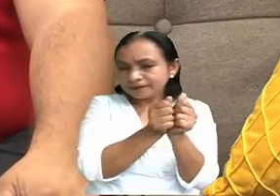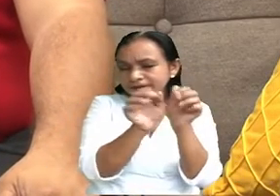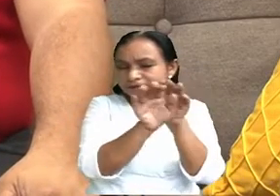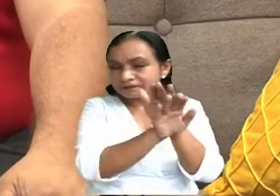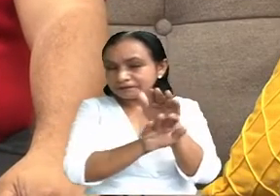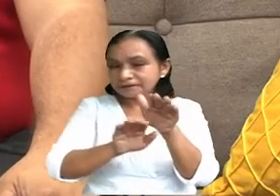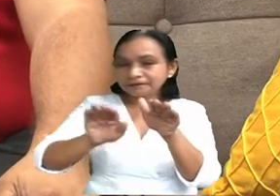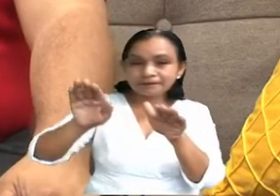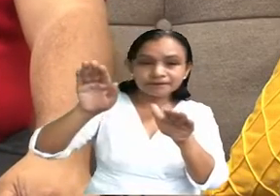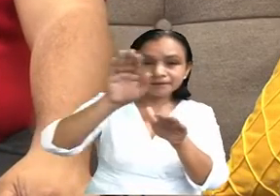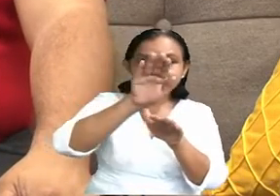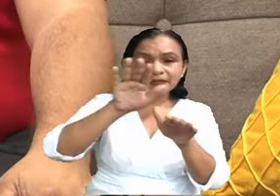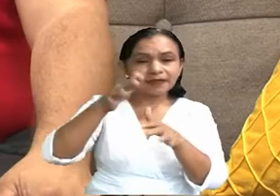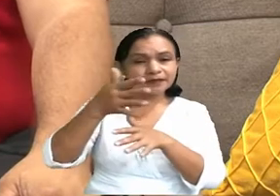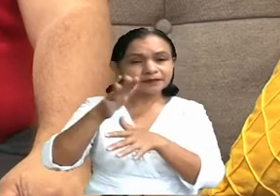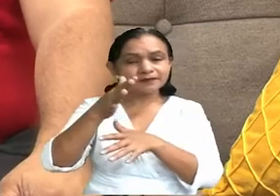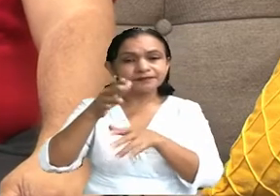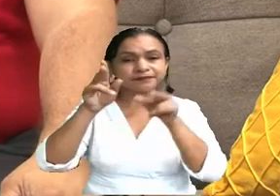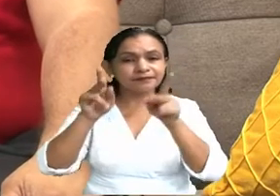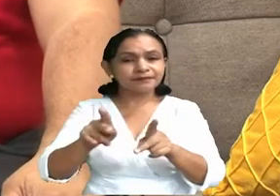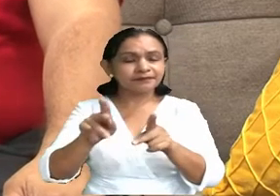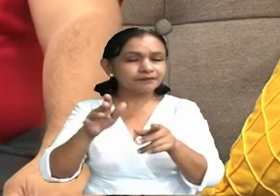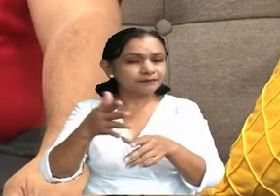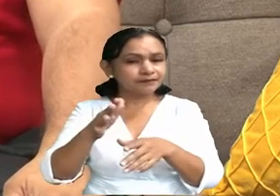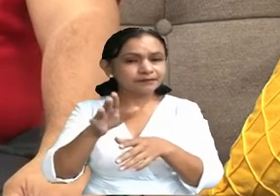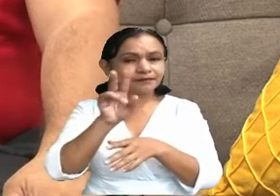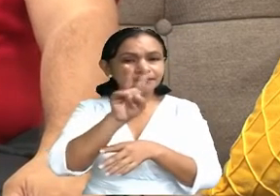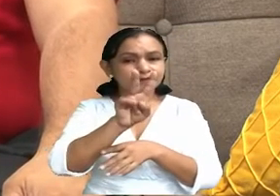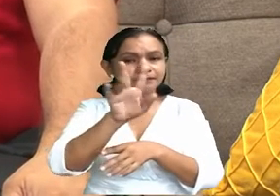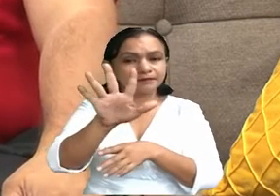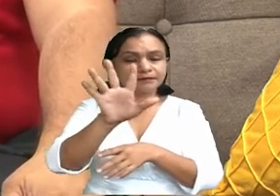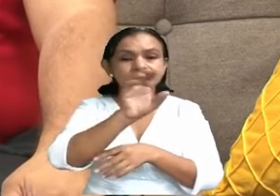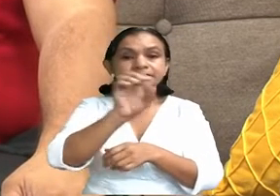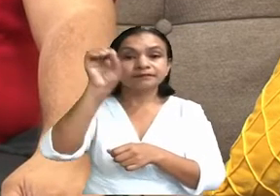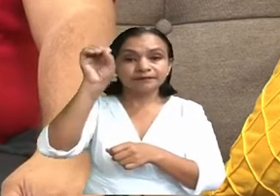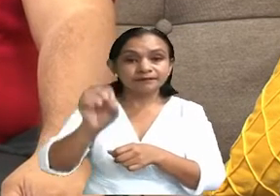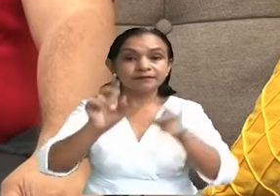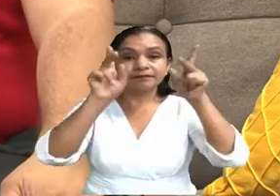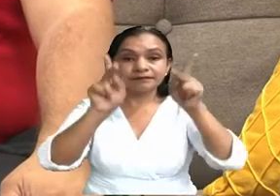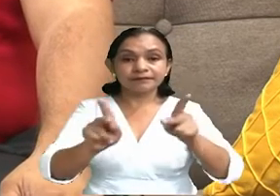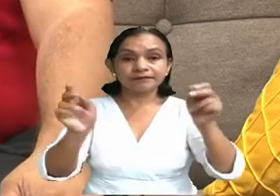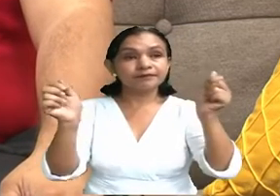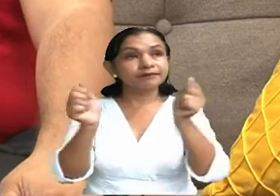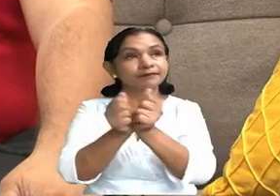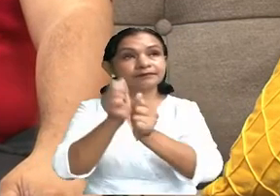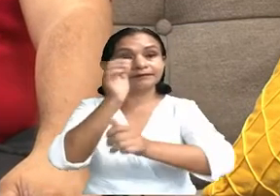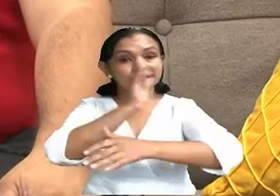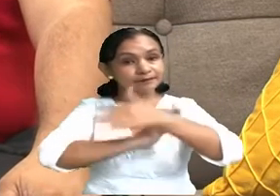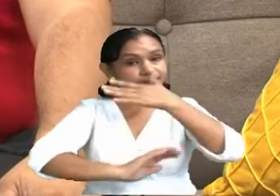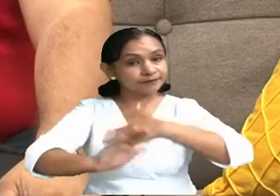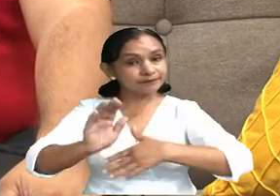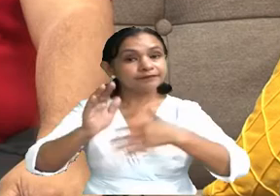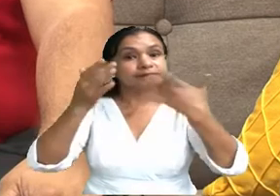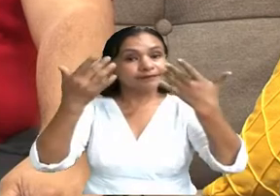que aproximadamente anda por el 25% de la población